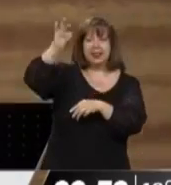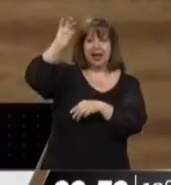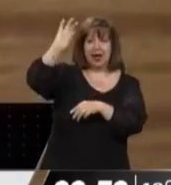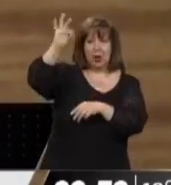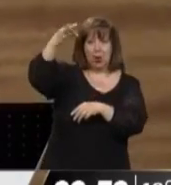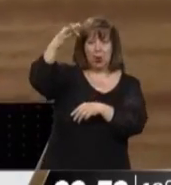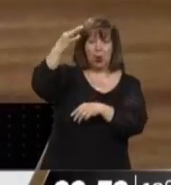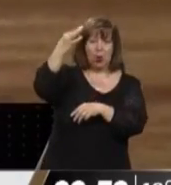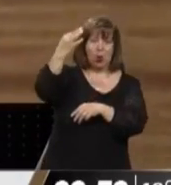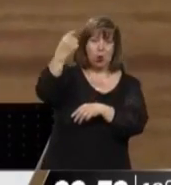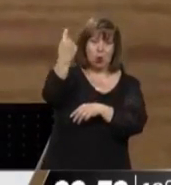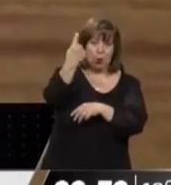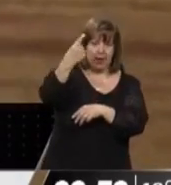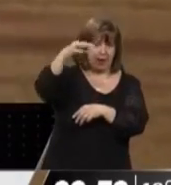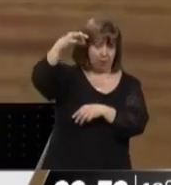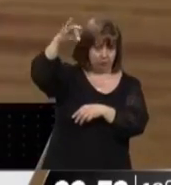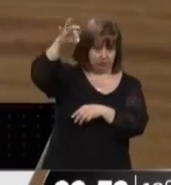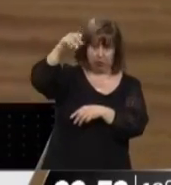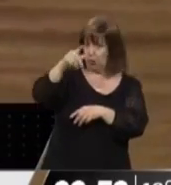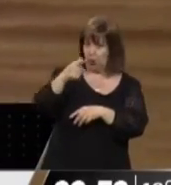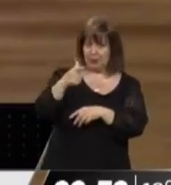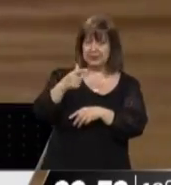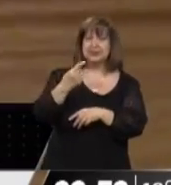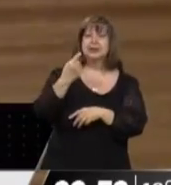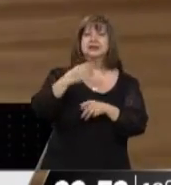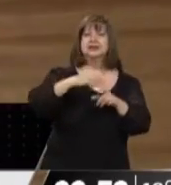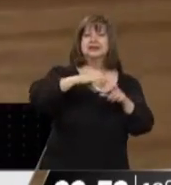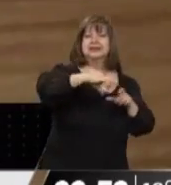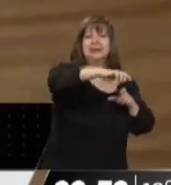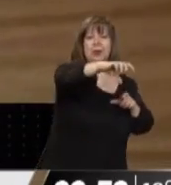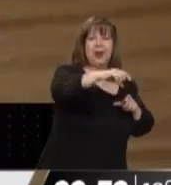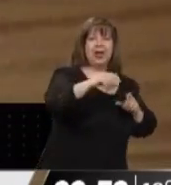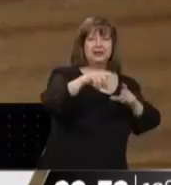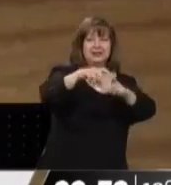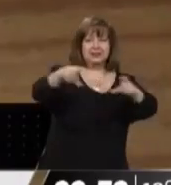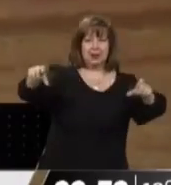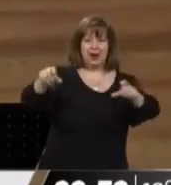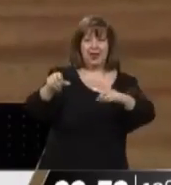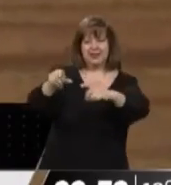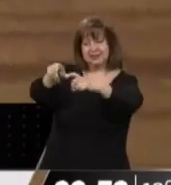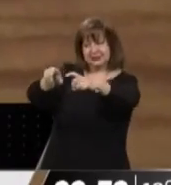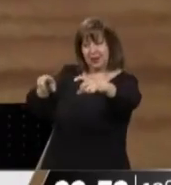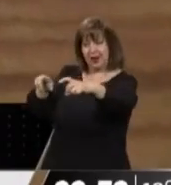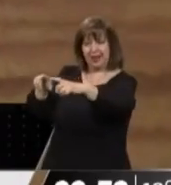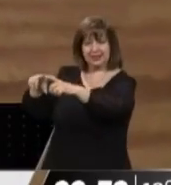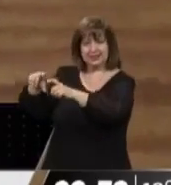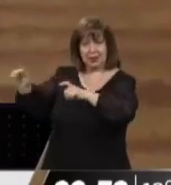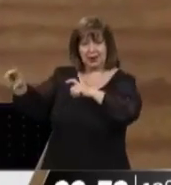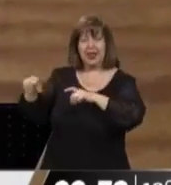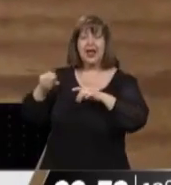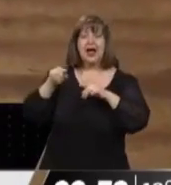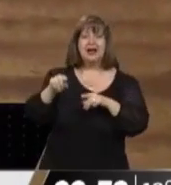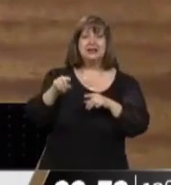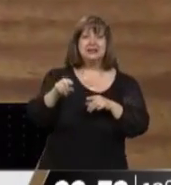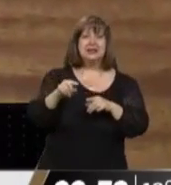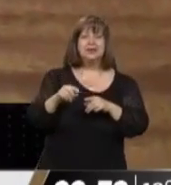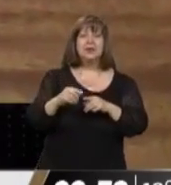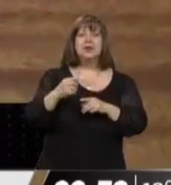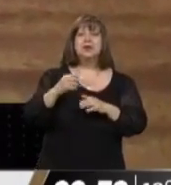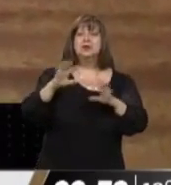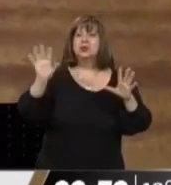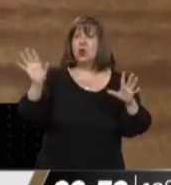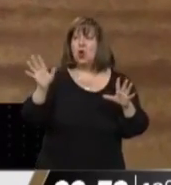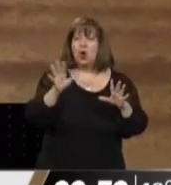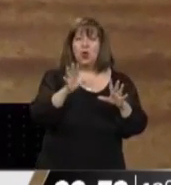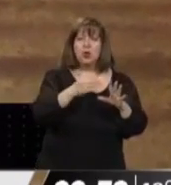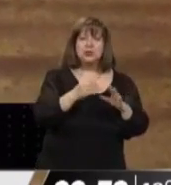boletas y por otro lado el tema de que esta todas estos candidatos y todos estos partidos tienen que lograr el uno coma